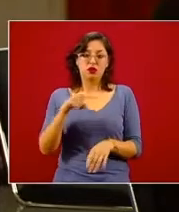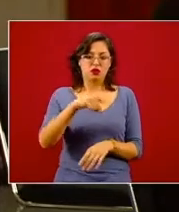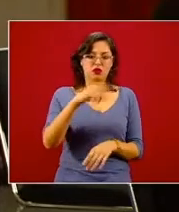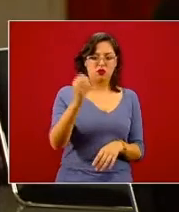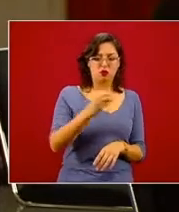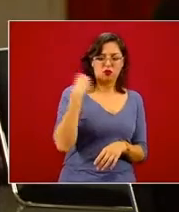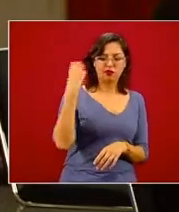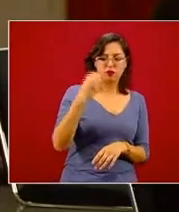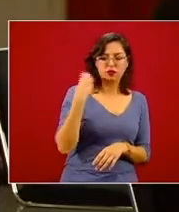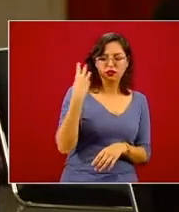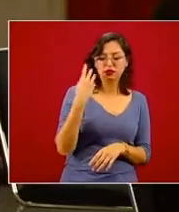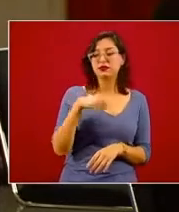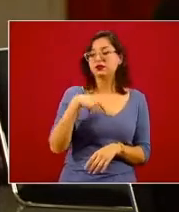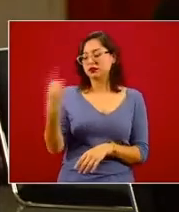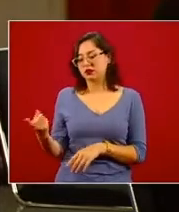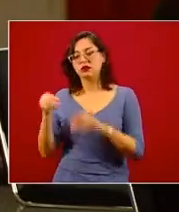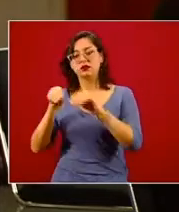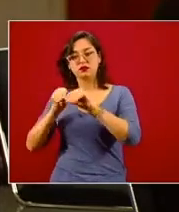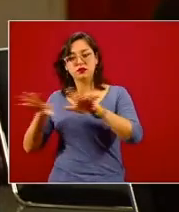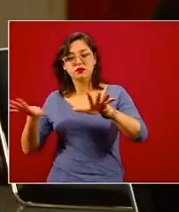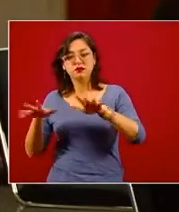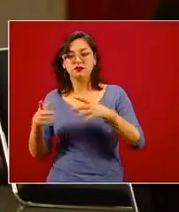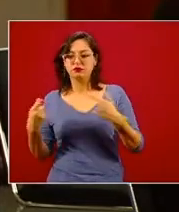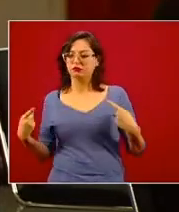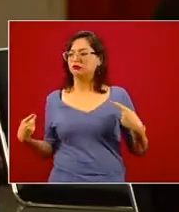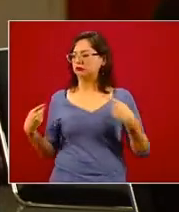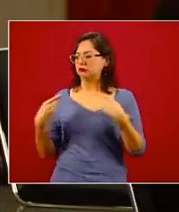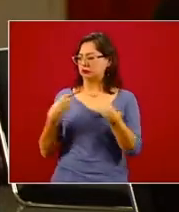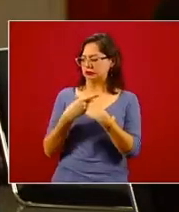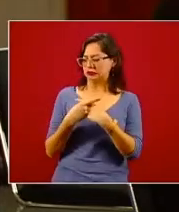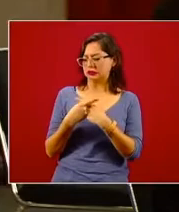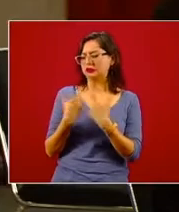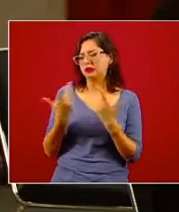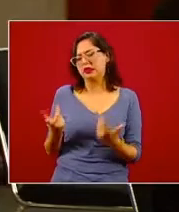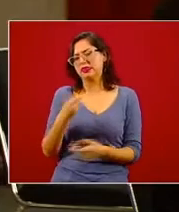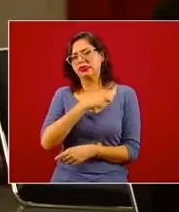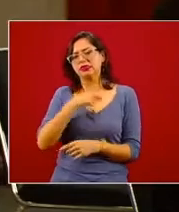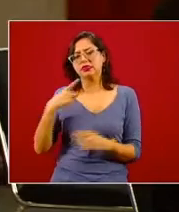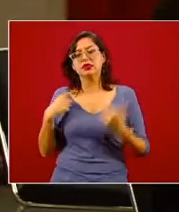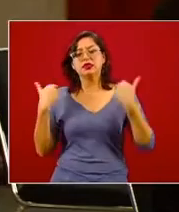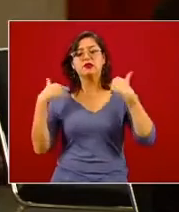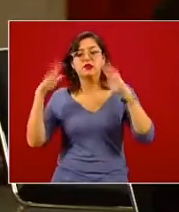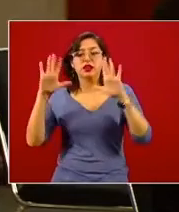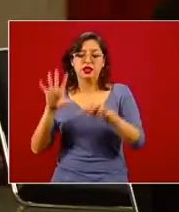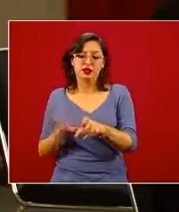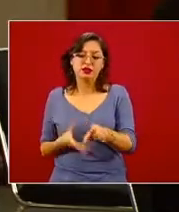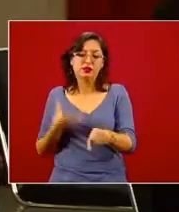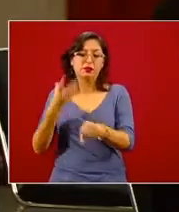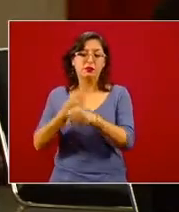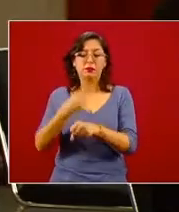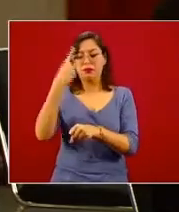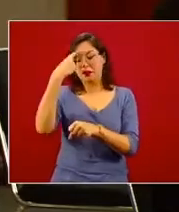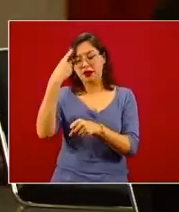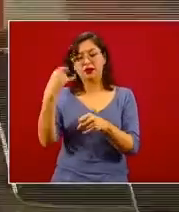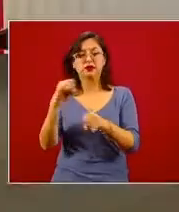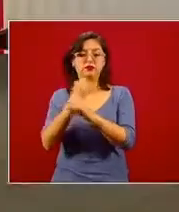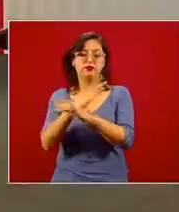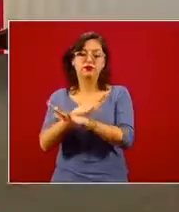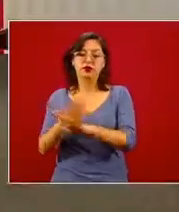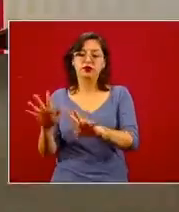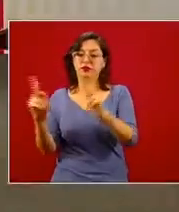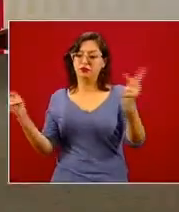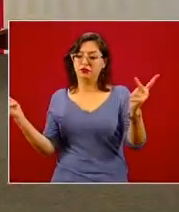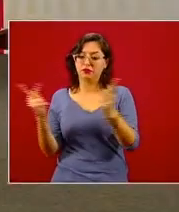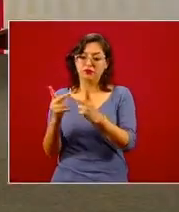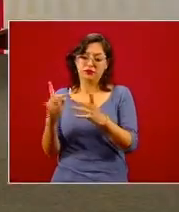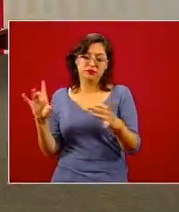como de later at 8 descripción de la base de datos, p.m. es simplemente una So, observación but aquí donde the busqué thing is, que they do not coincidan esos dos match. datos para que la información que And it's